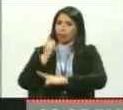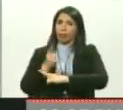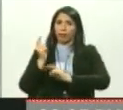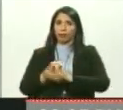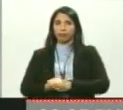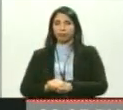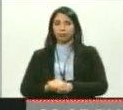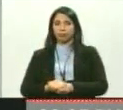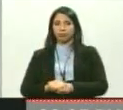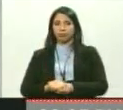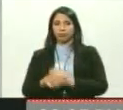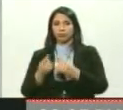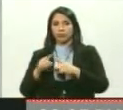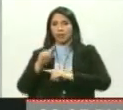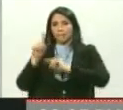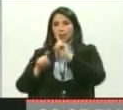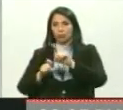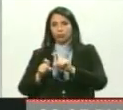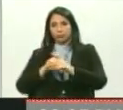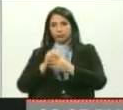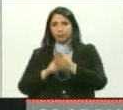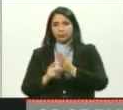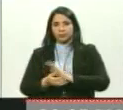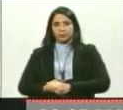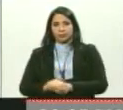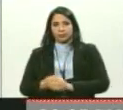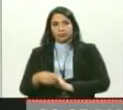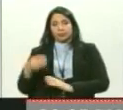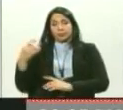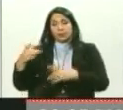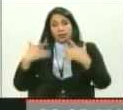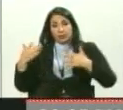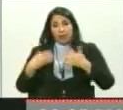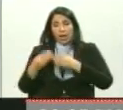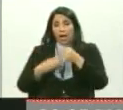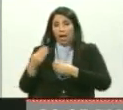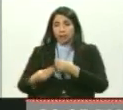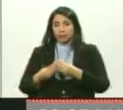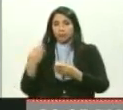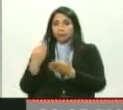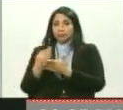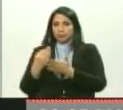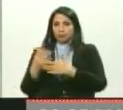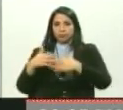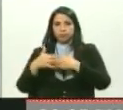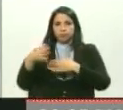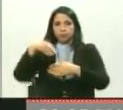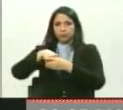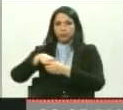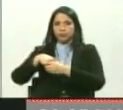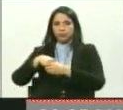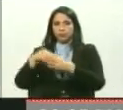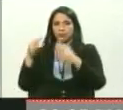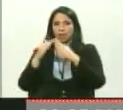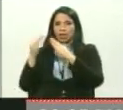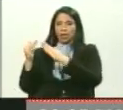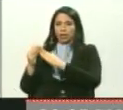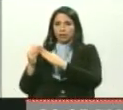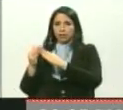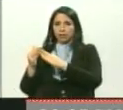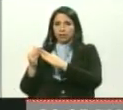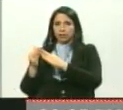Mira, otra pregunta general. Diga usted las actividades que realiza con frecuencia durante la cuarentena en el hogar. Ve a ver si te